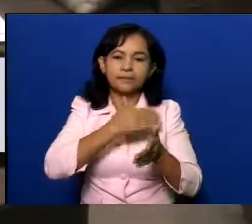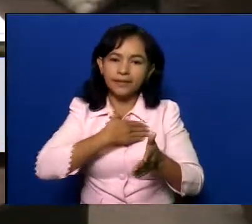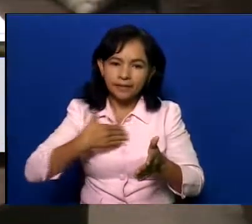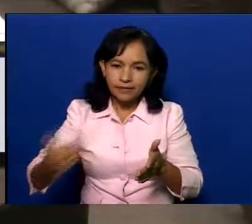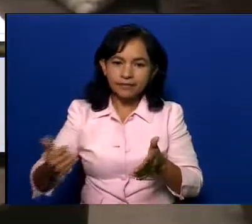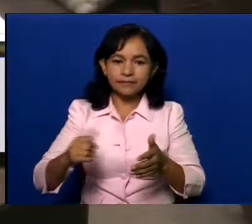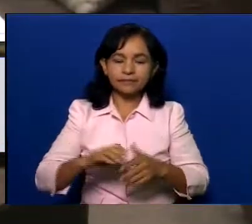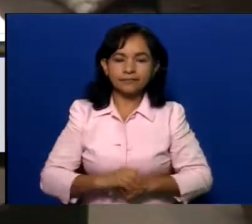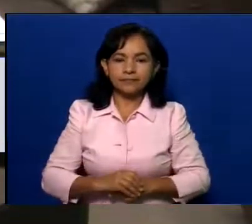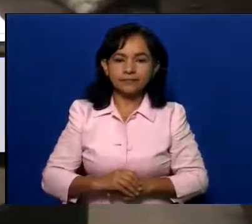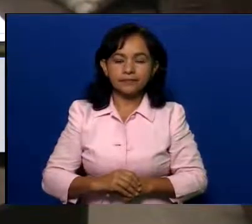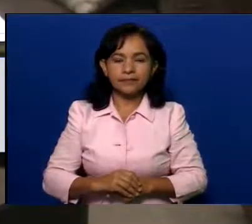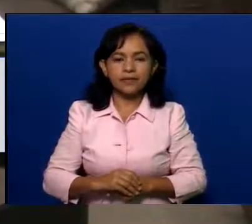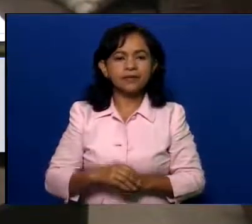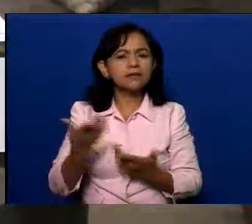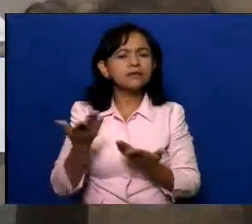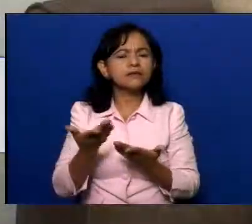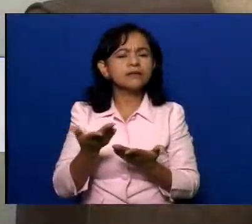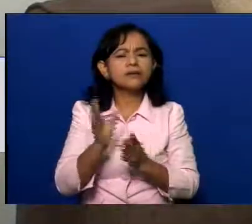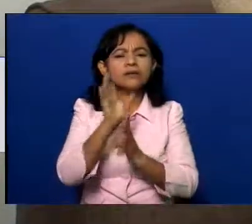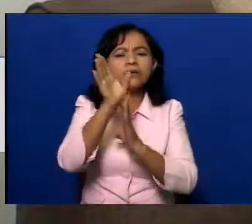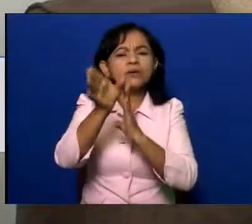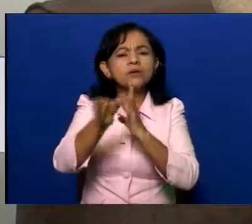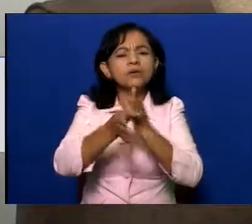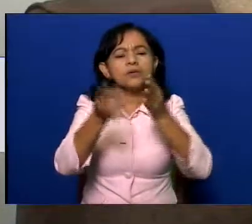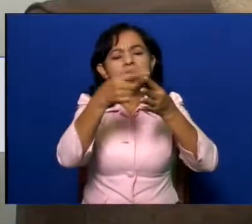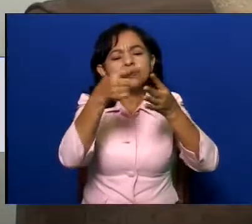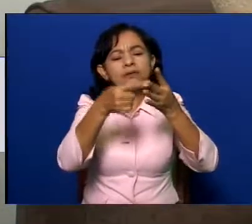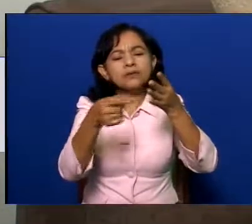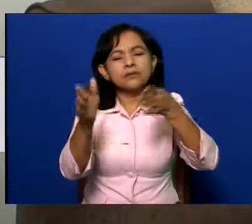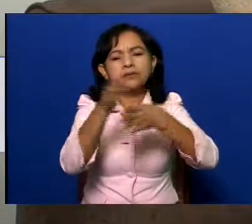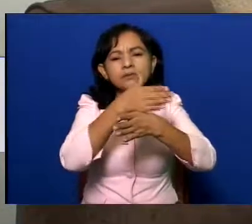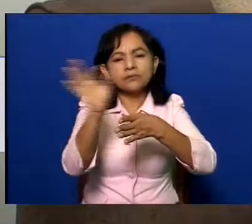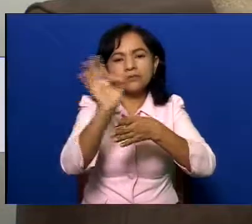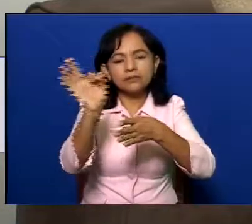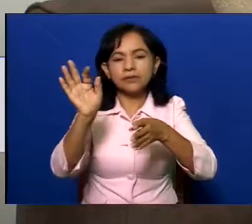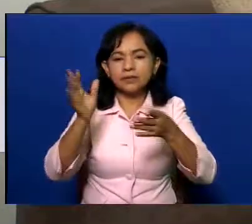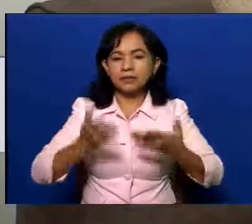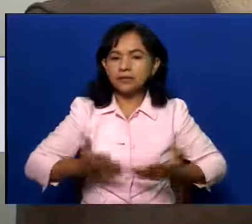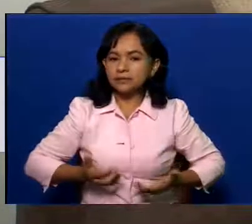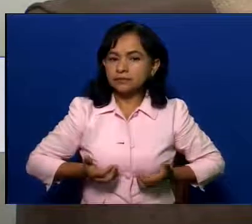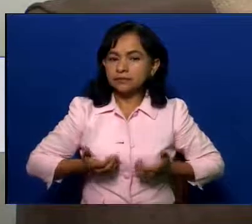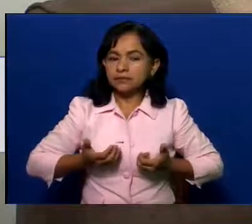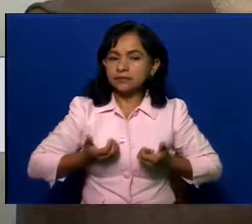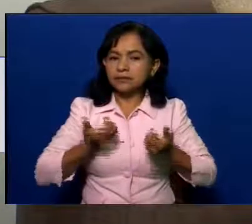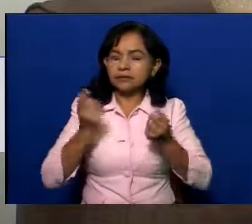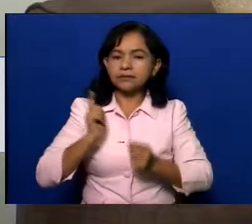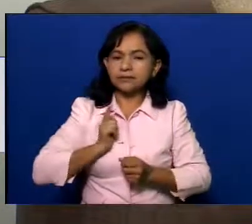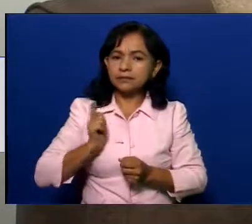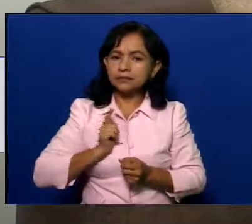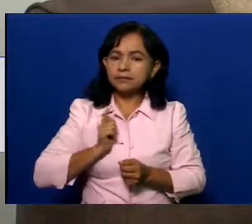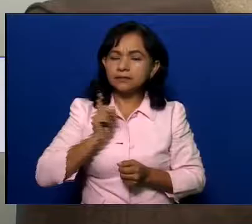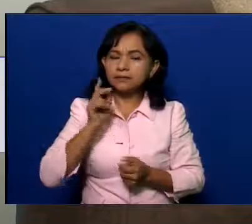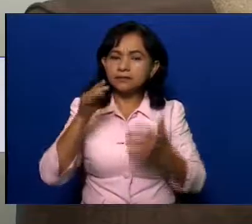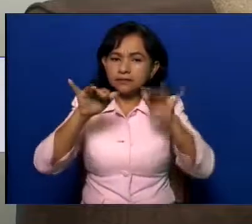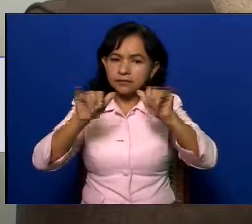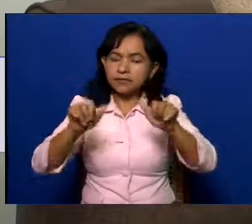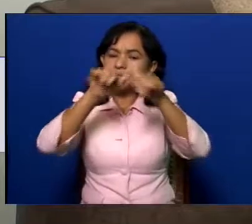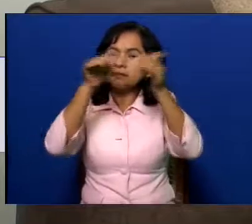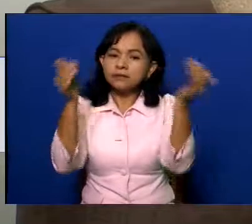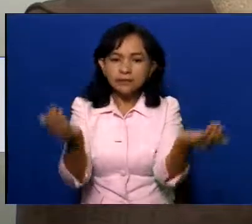Ahora, ¿cuántos tipos de cáncer existen o se han... ¿cuántos tipos de cáncer se han visto en el